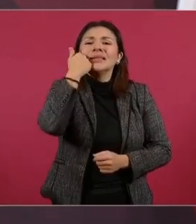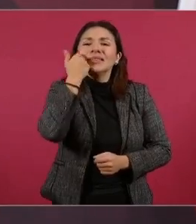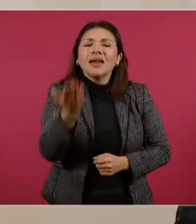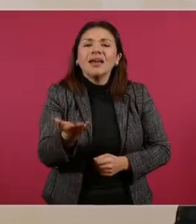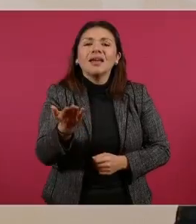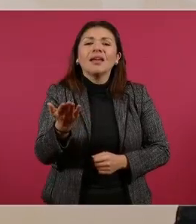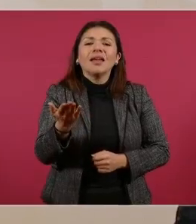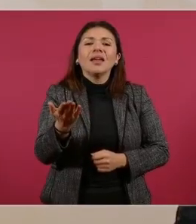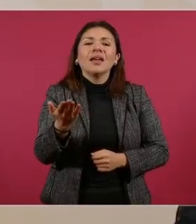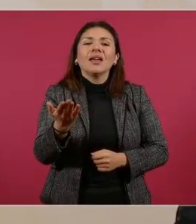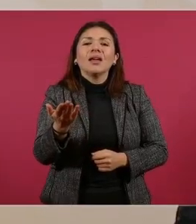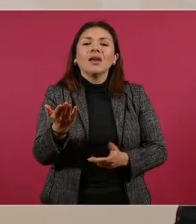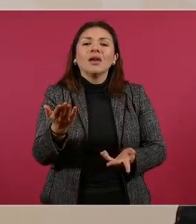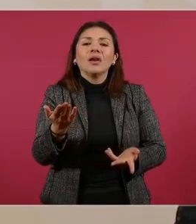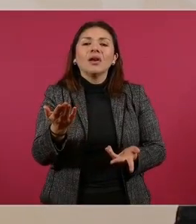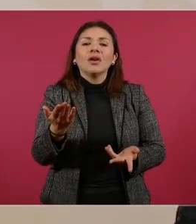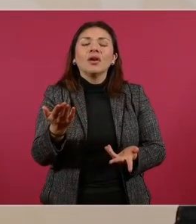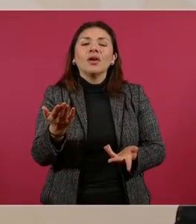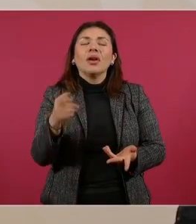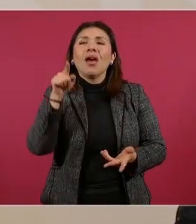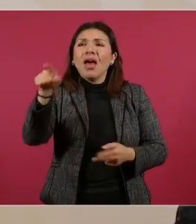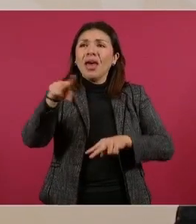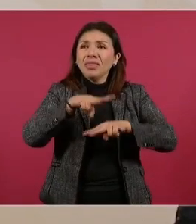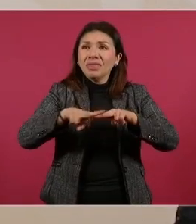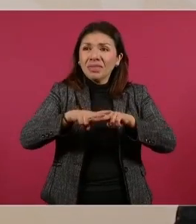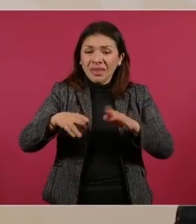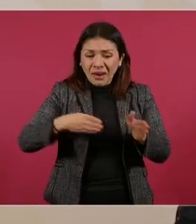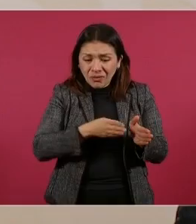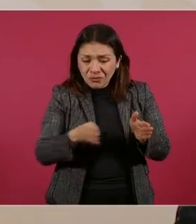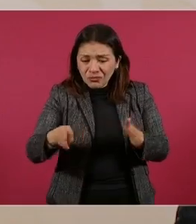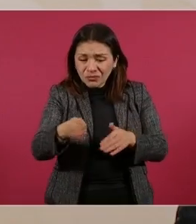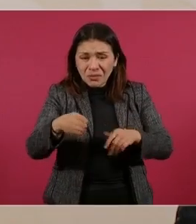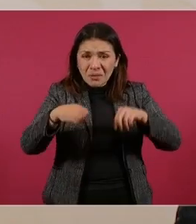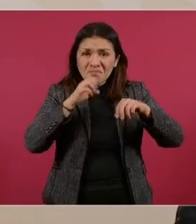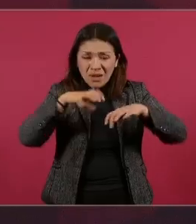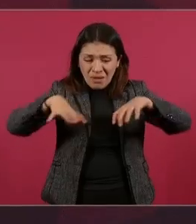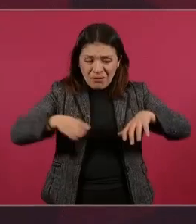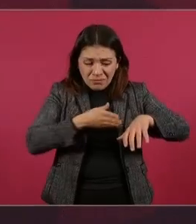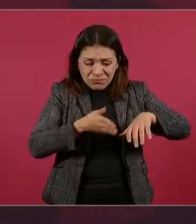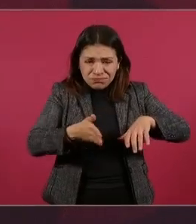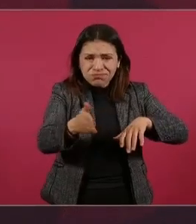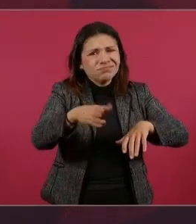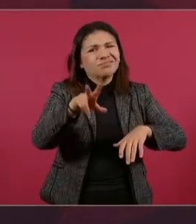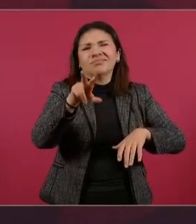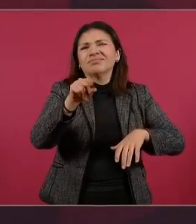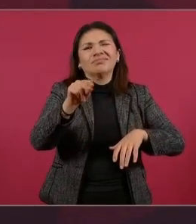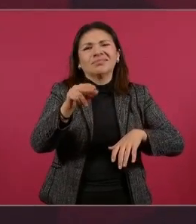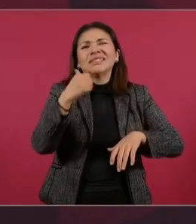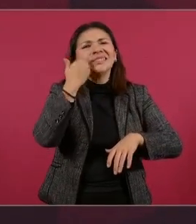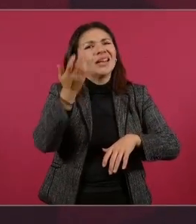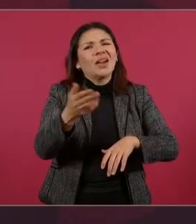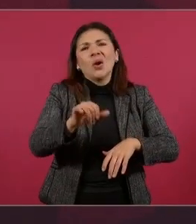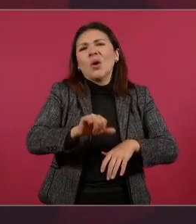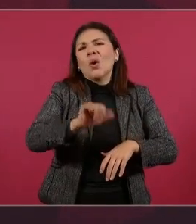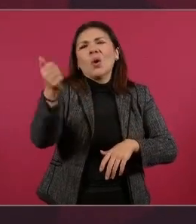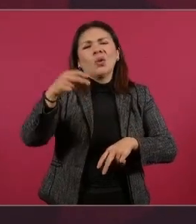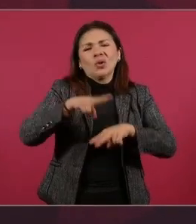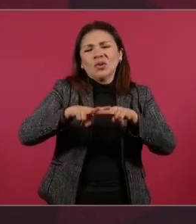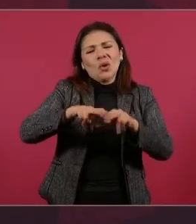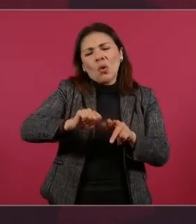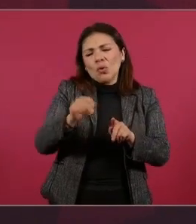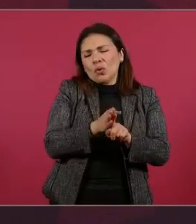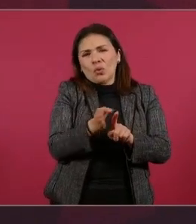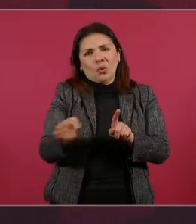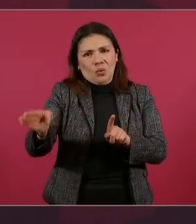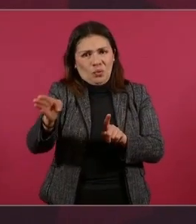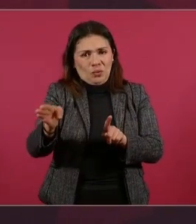que se desvíe eh la llegada de del